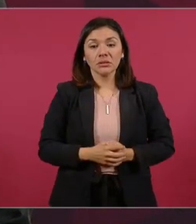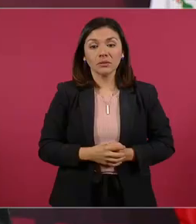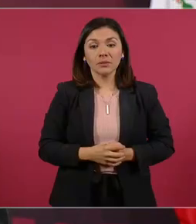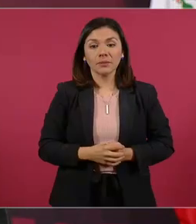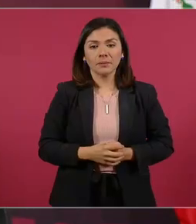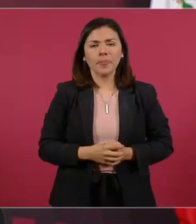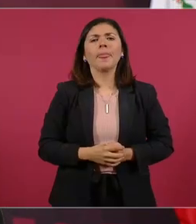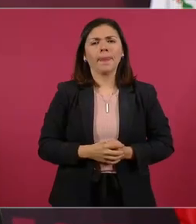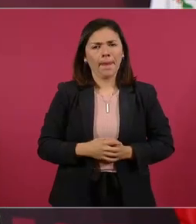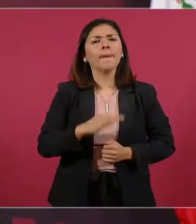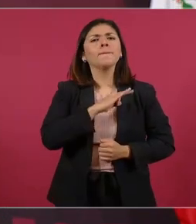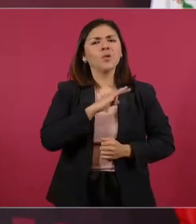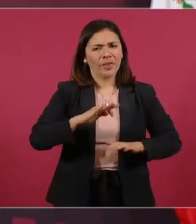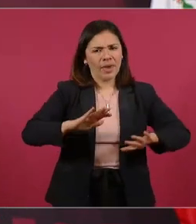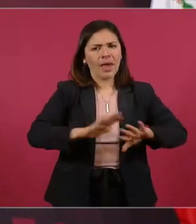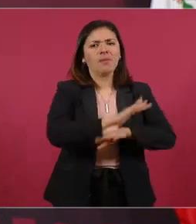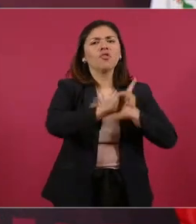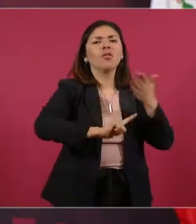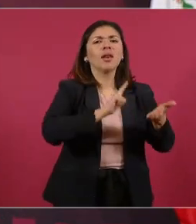Se pueden reformar las leyes